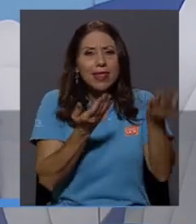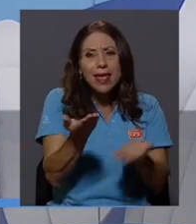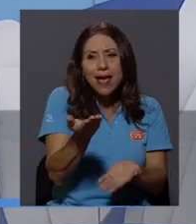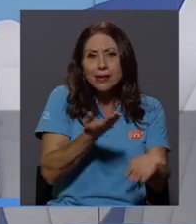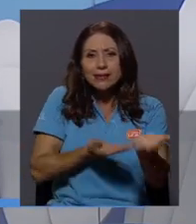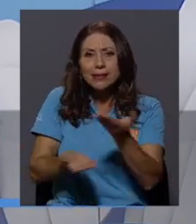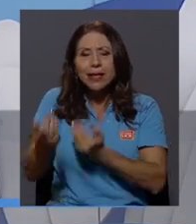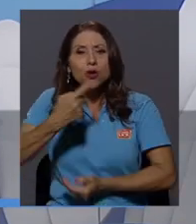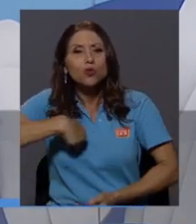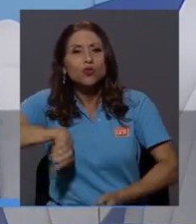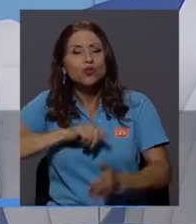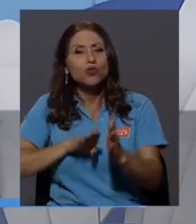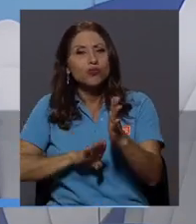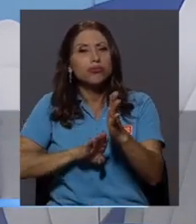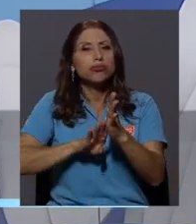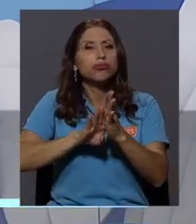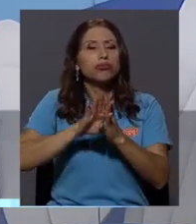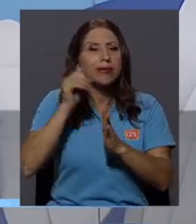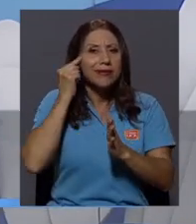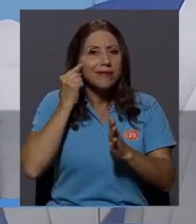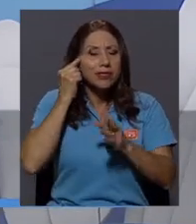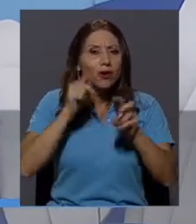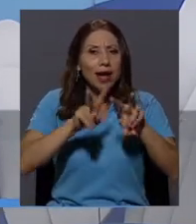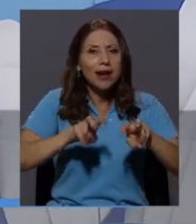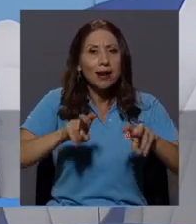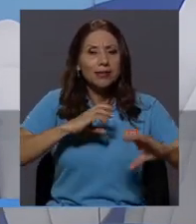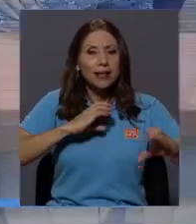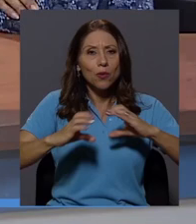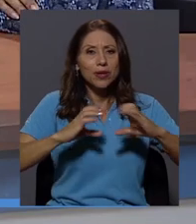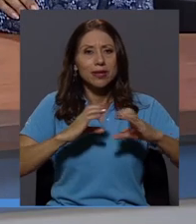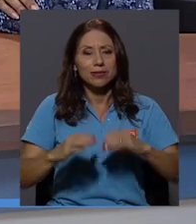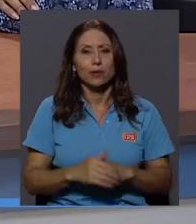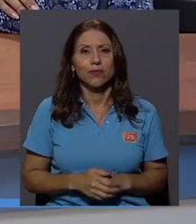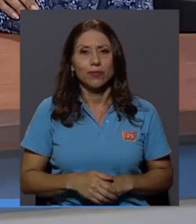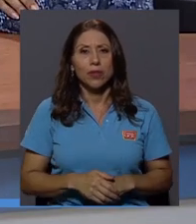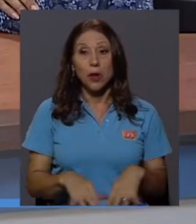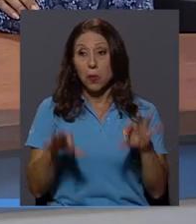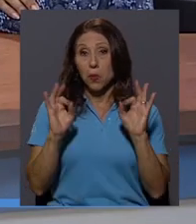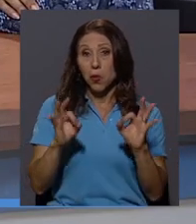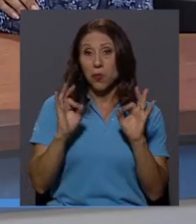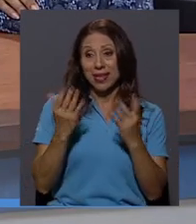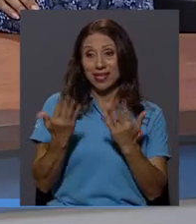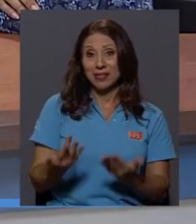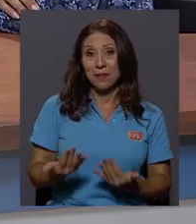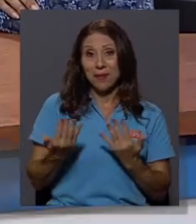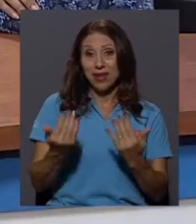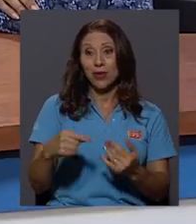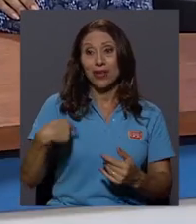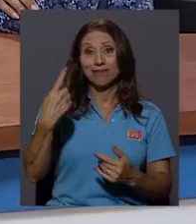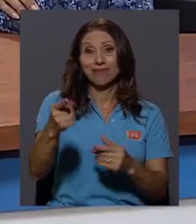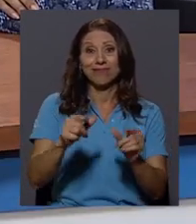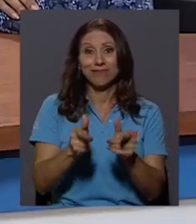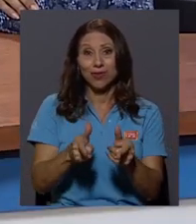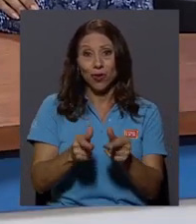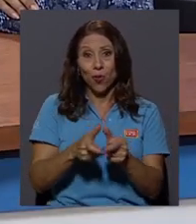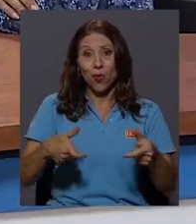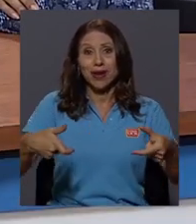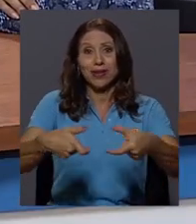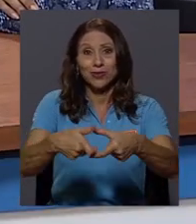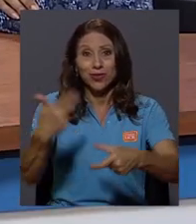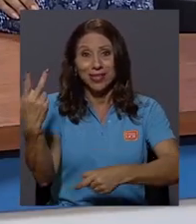en reflexión y en análisis de la comunicación muy bien patricia pues espero que a lo largo de estos tres días de verdad puedan ustedes